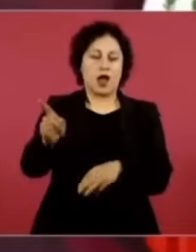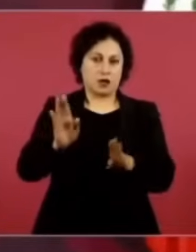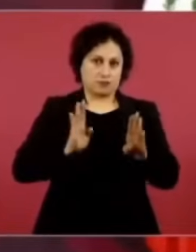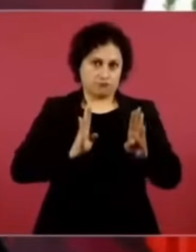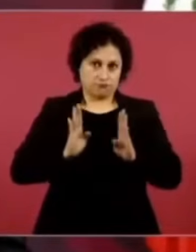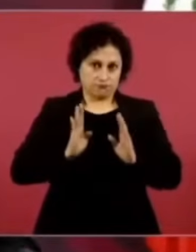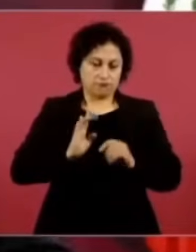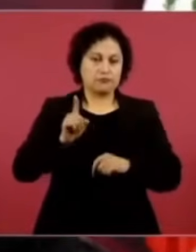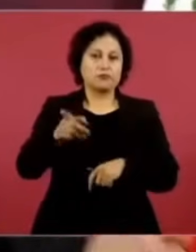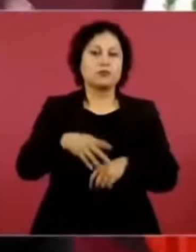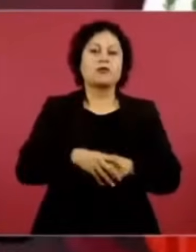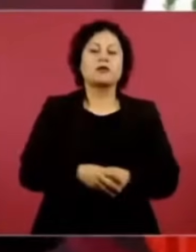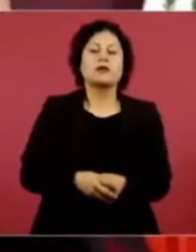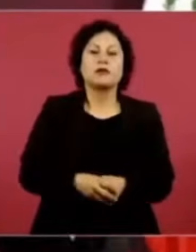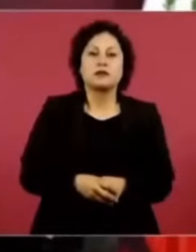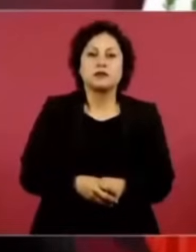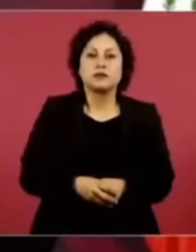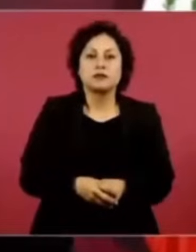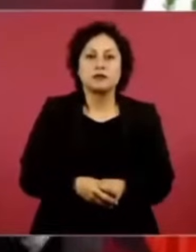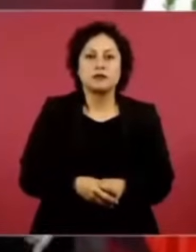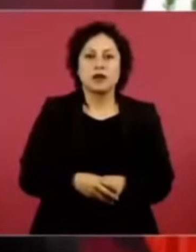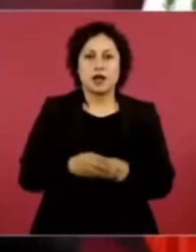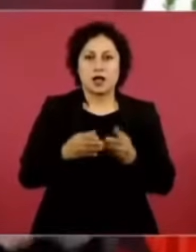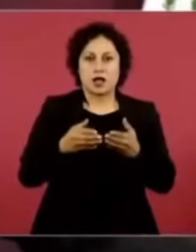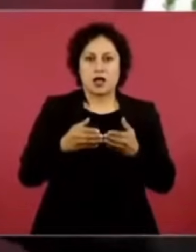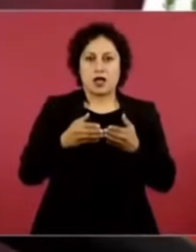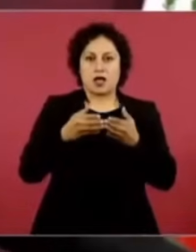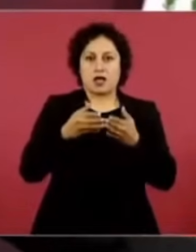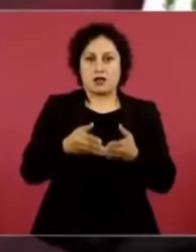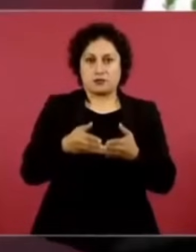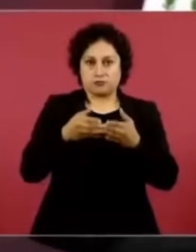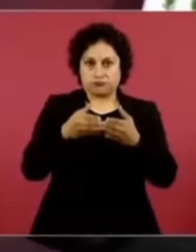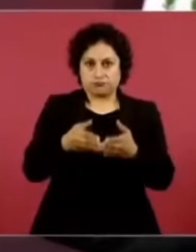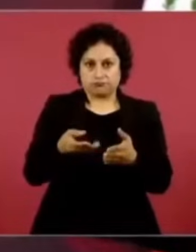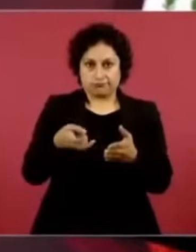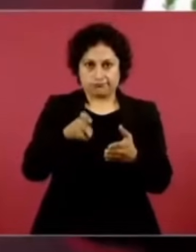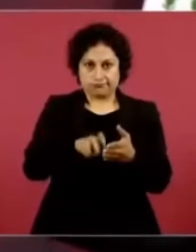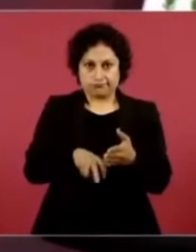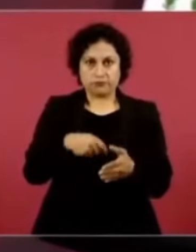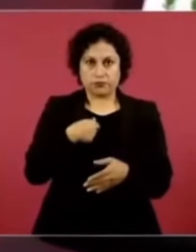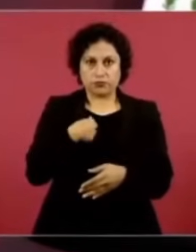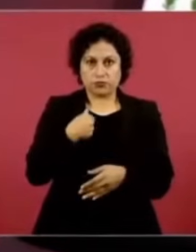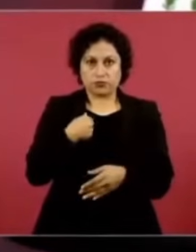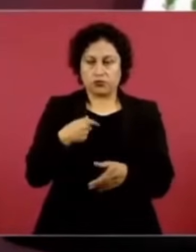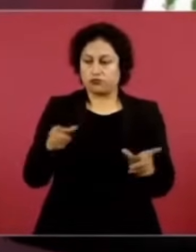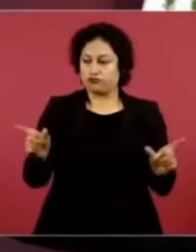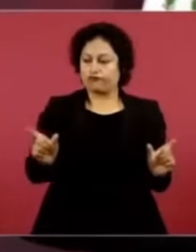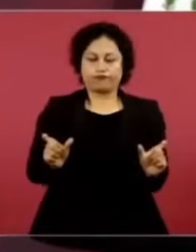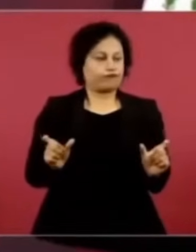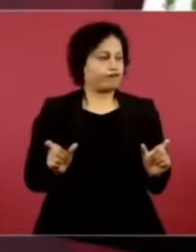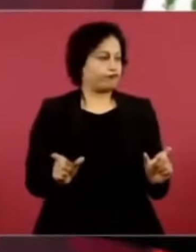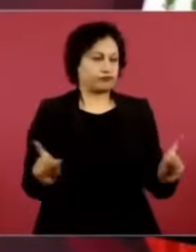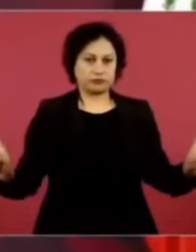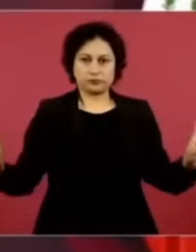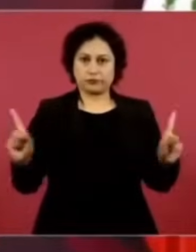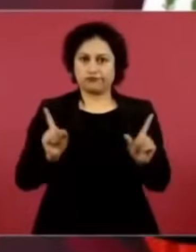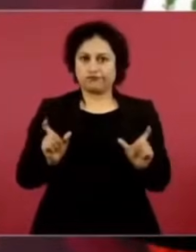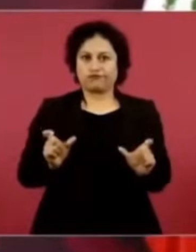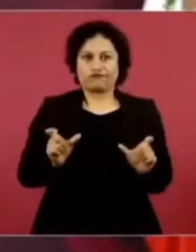y que en el barco donde íbamos me iban resguardando, ¿no?